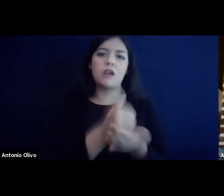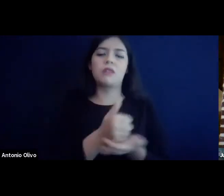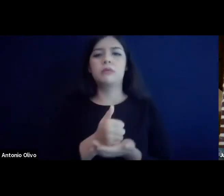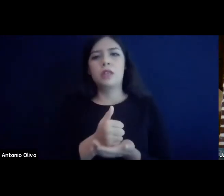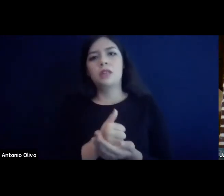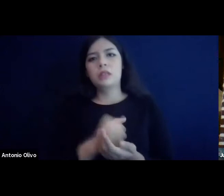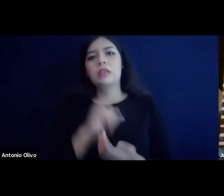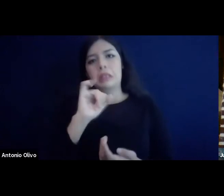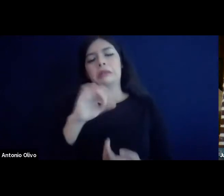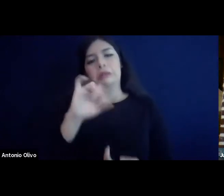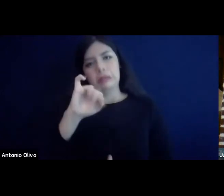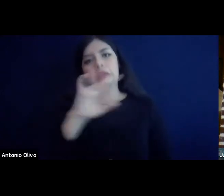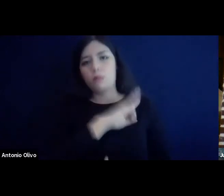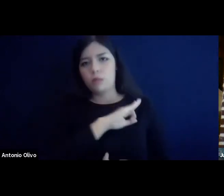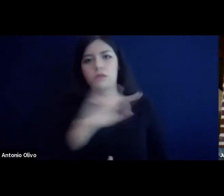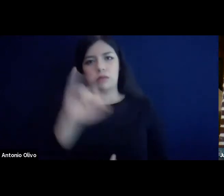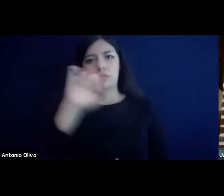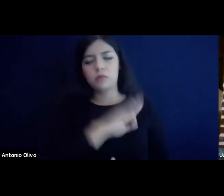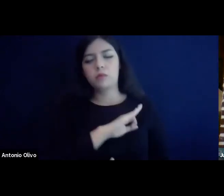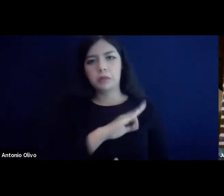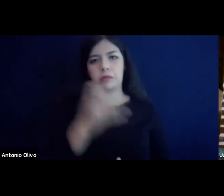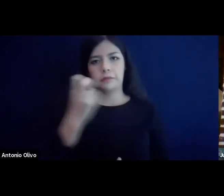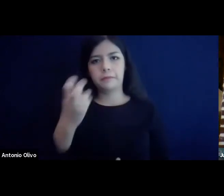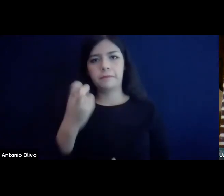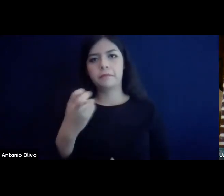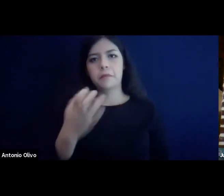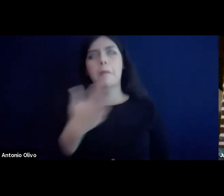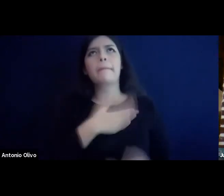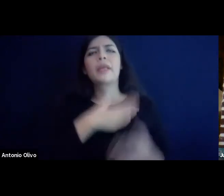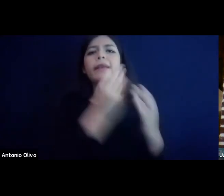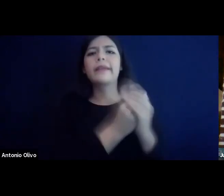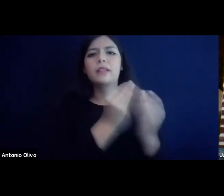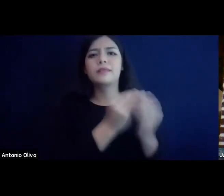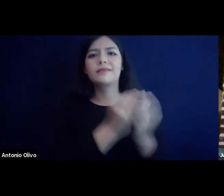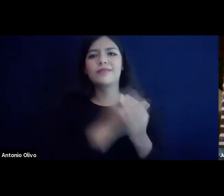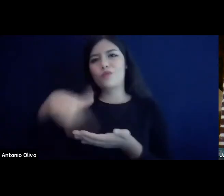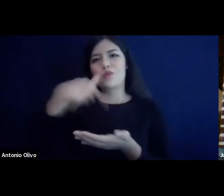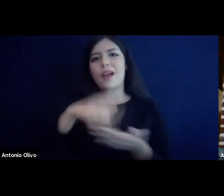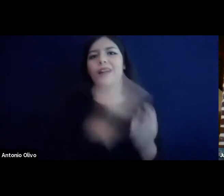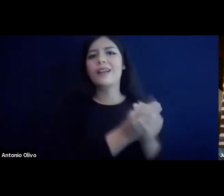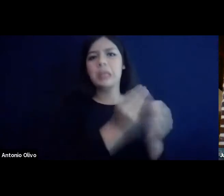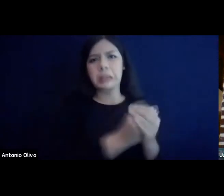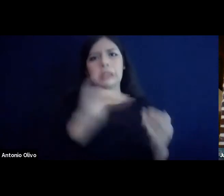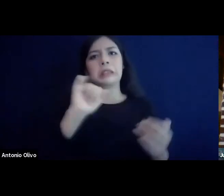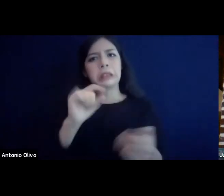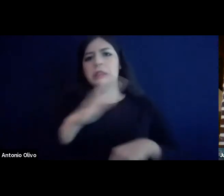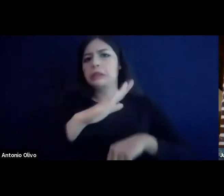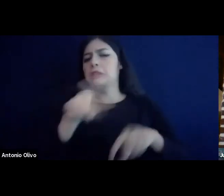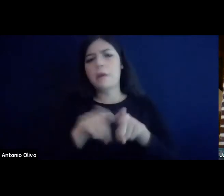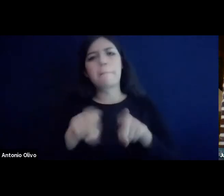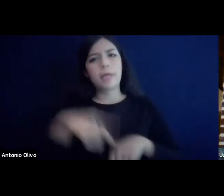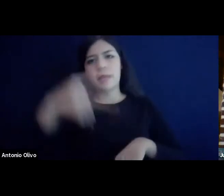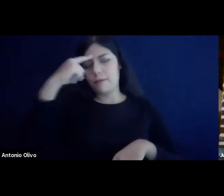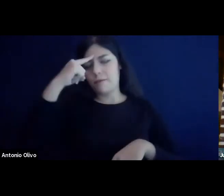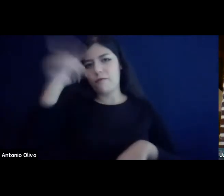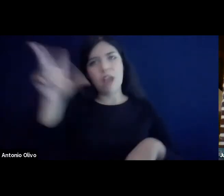posible subirlas. Y en el aula no tuve el mayor problema porque siempre me asignaron a mi grupo